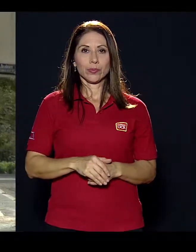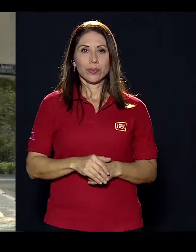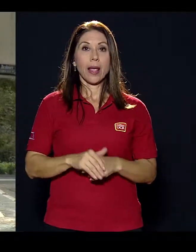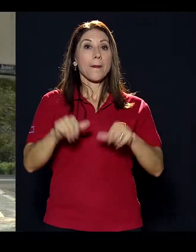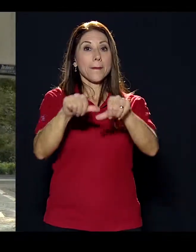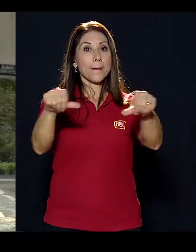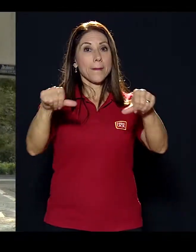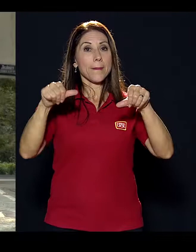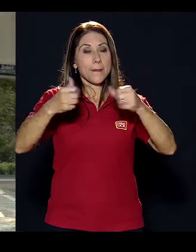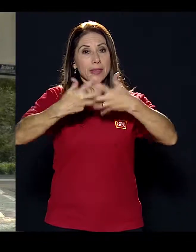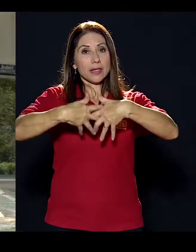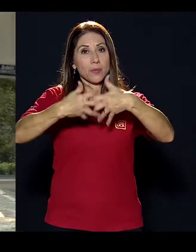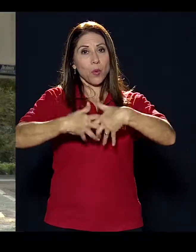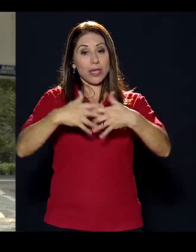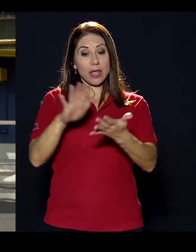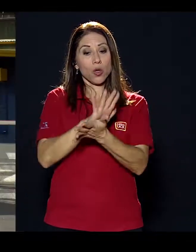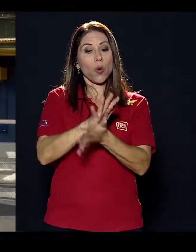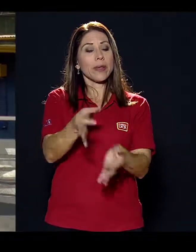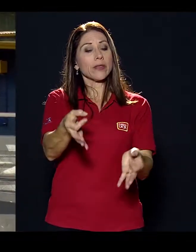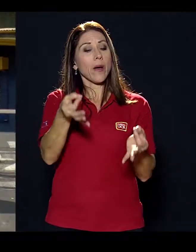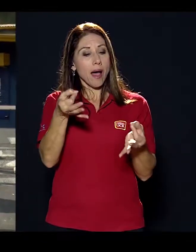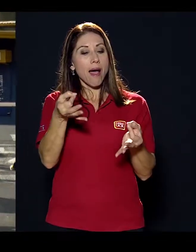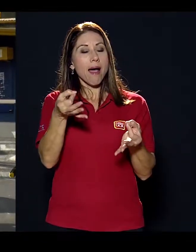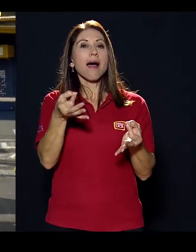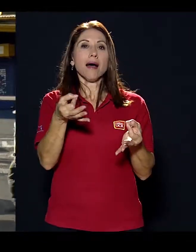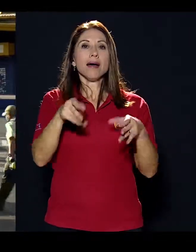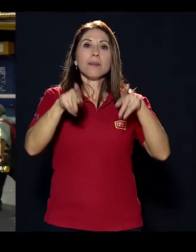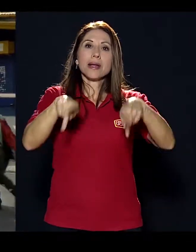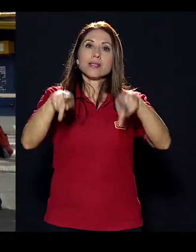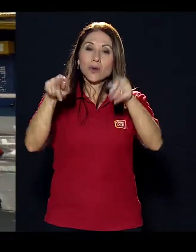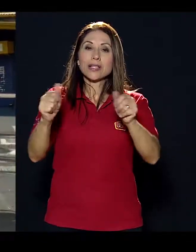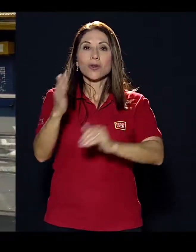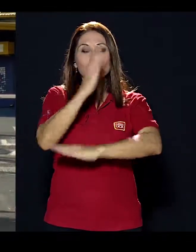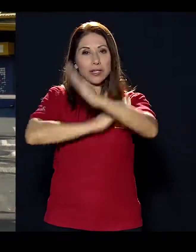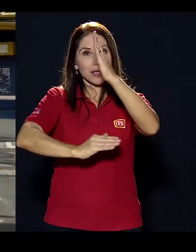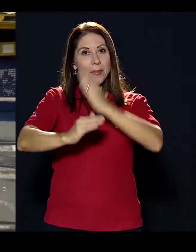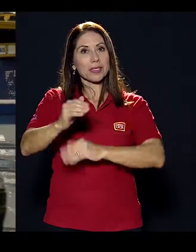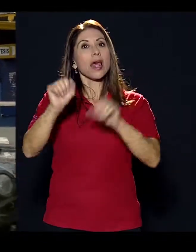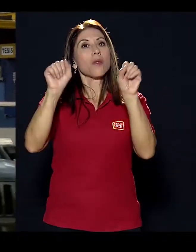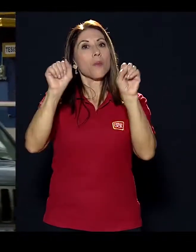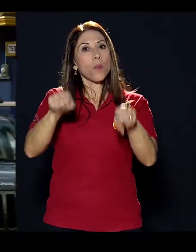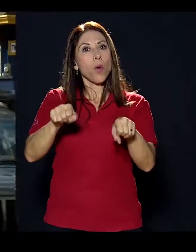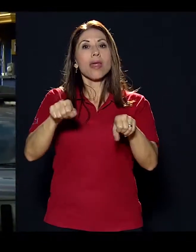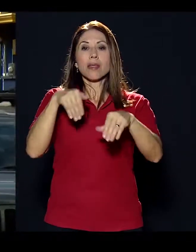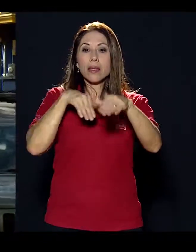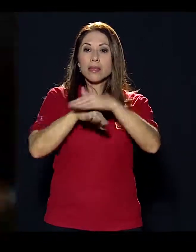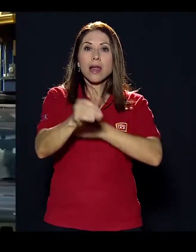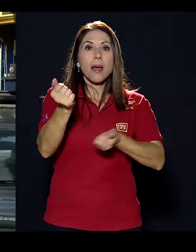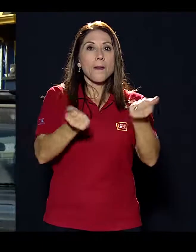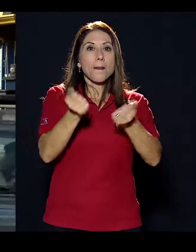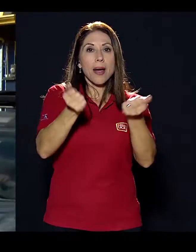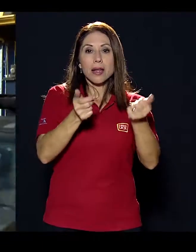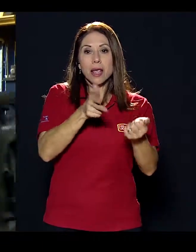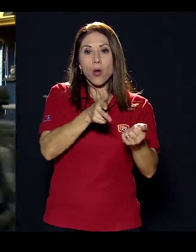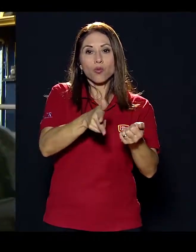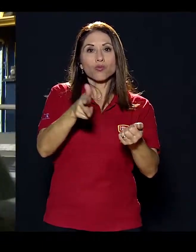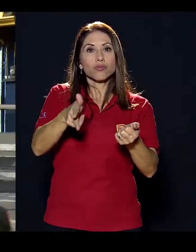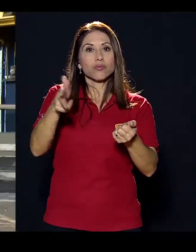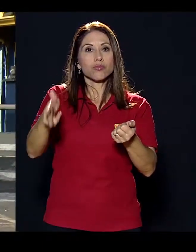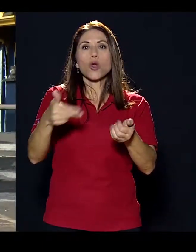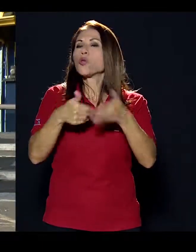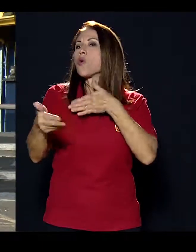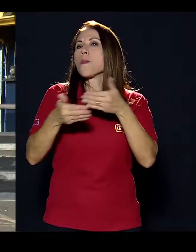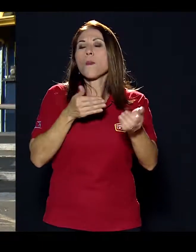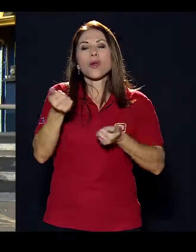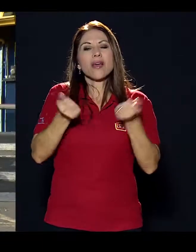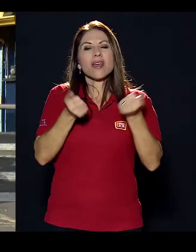Para el sector transporte, este documento facilitará el acceso de las personas con discapacidad a espacios de parqueo, sin importar el vehículo en que